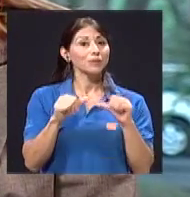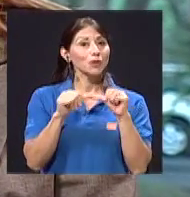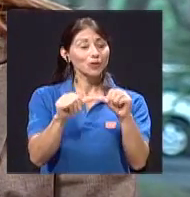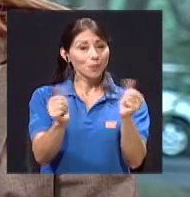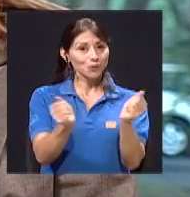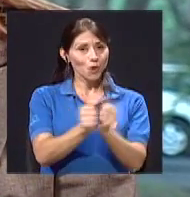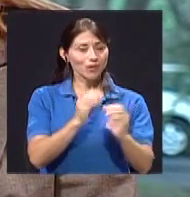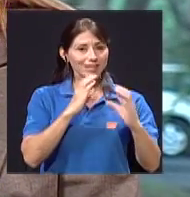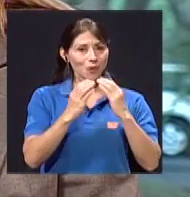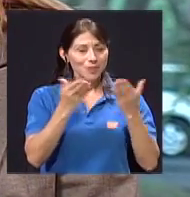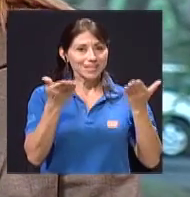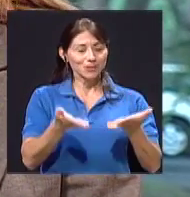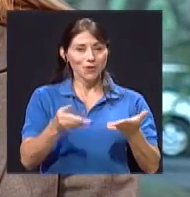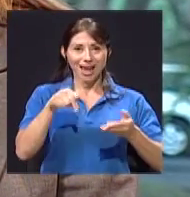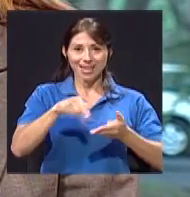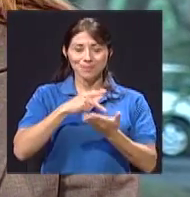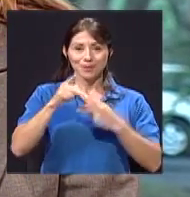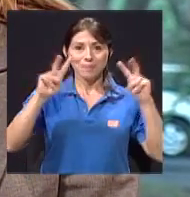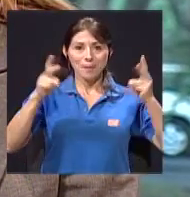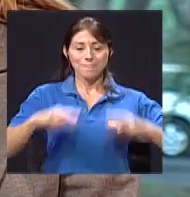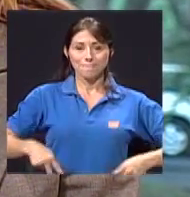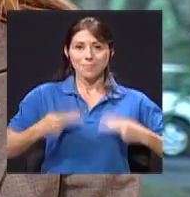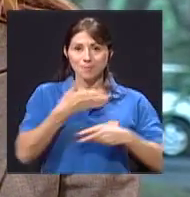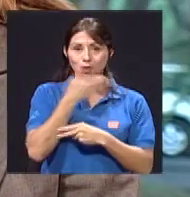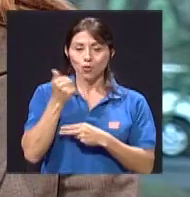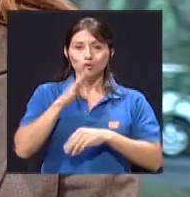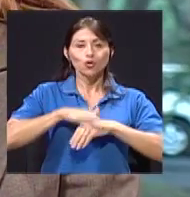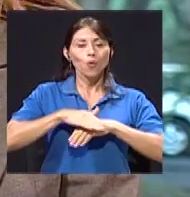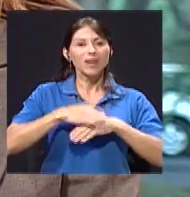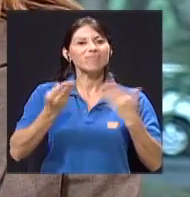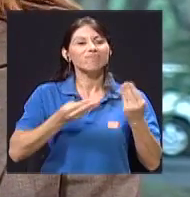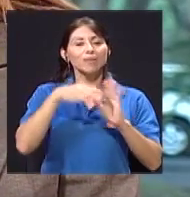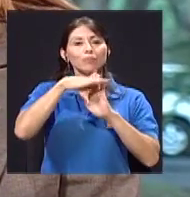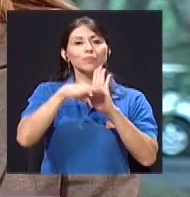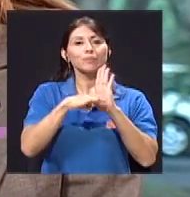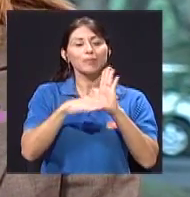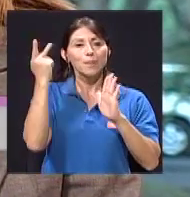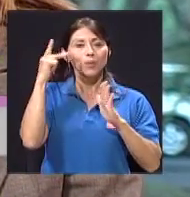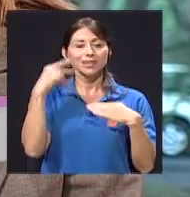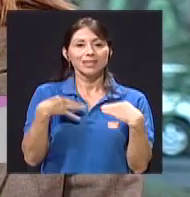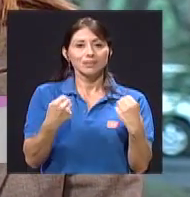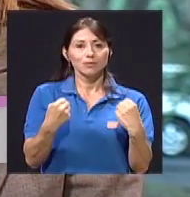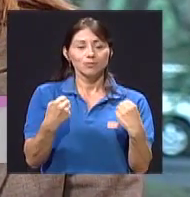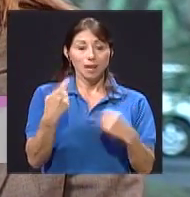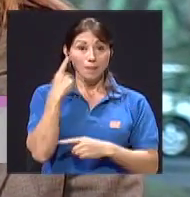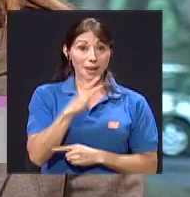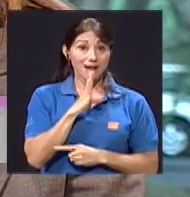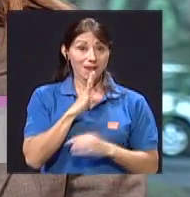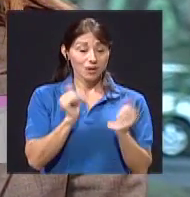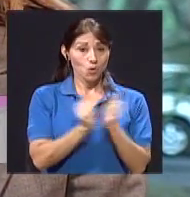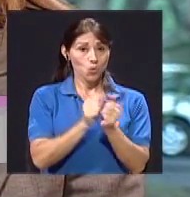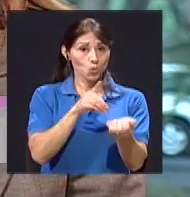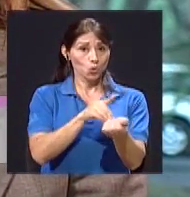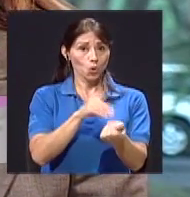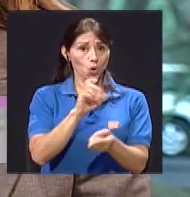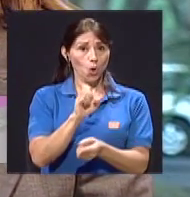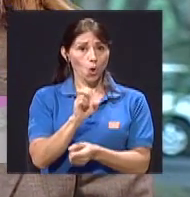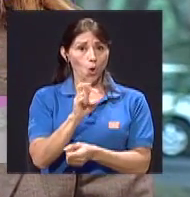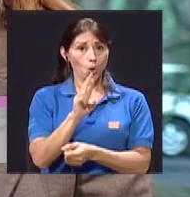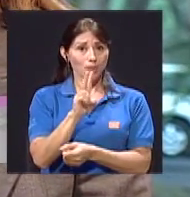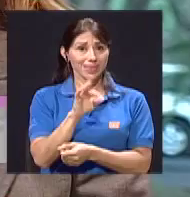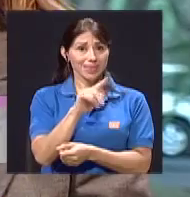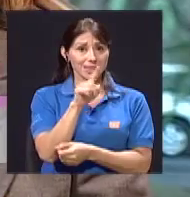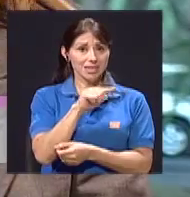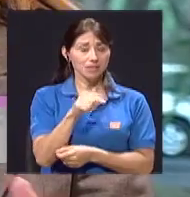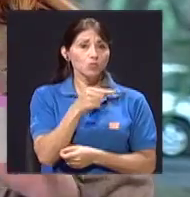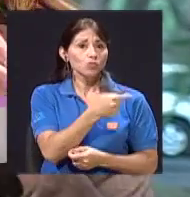Continuamos con esta conversación aquí en Vivir Mejor sobre las políticas de salud, y precisamente para continuar conversando, doctor Ortiz, usted mencionaba